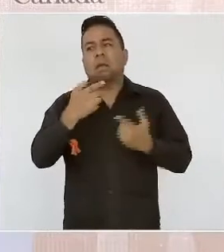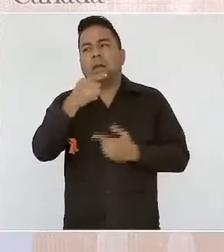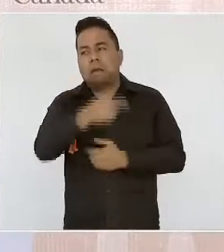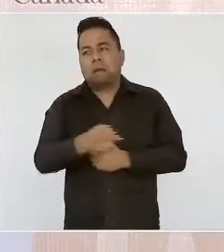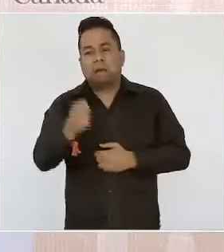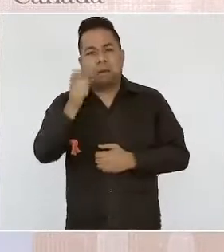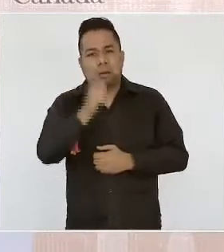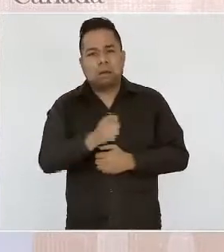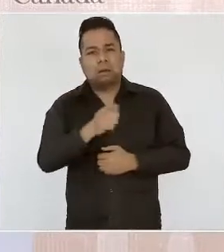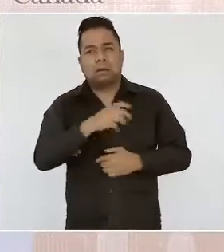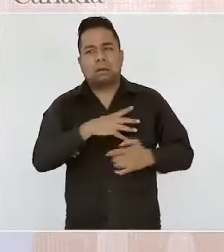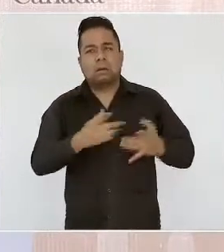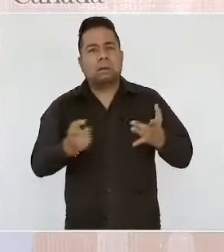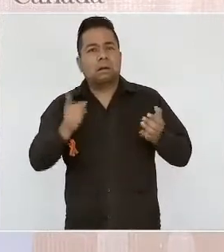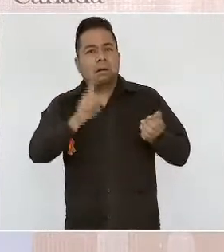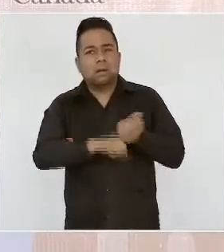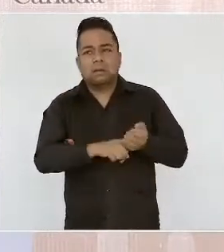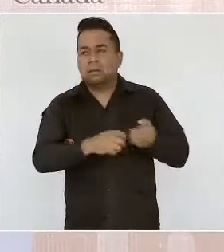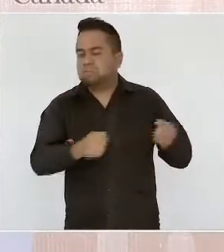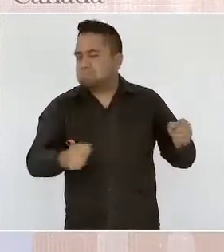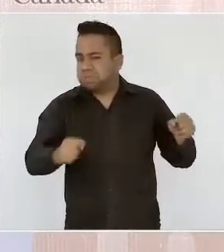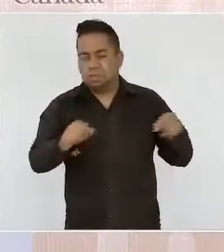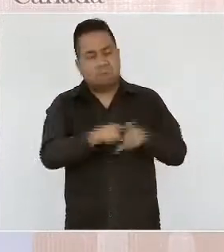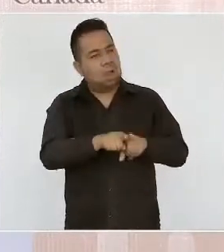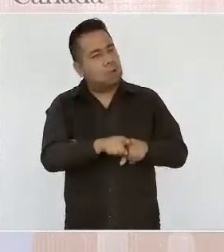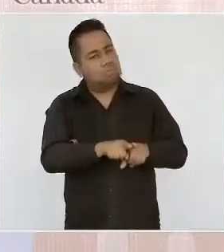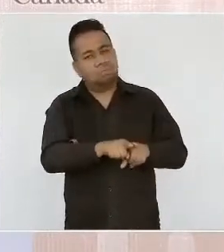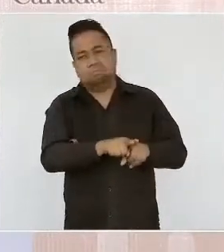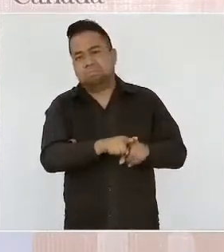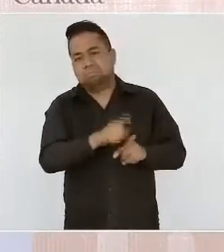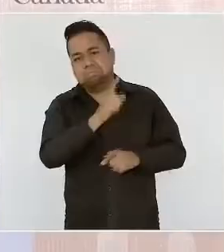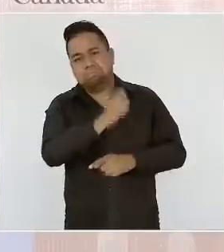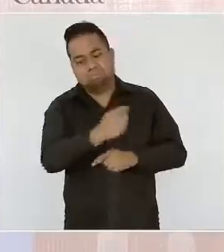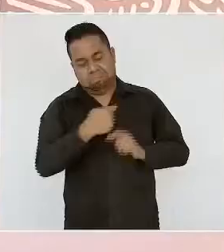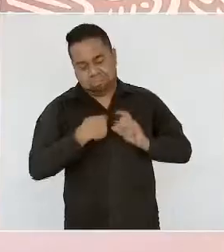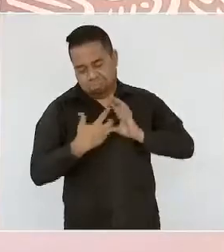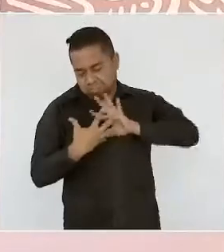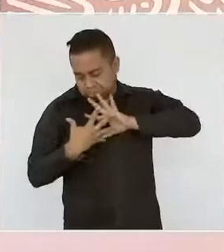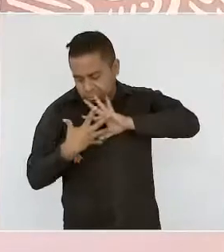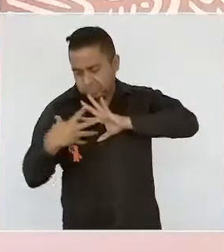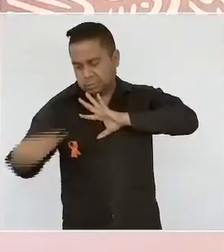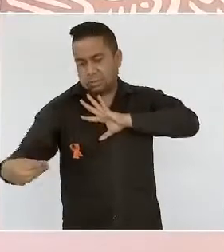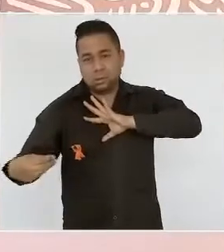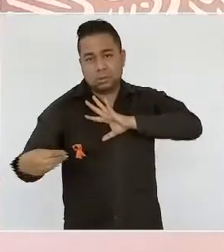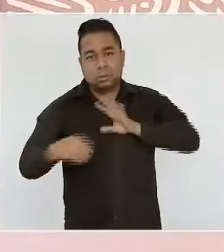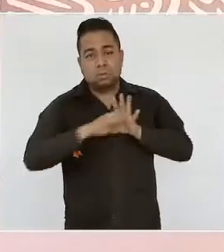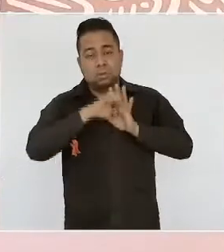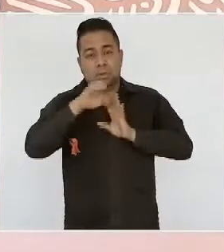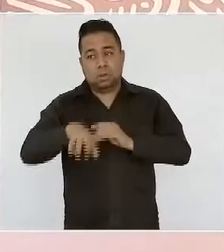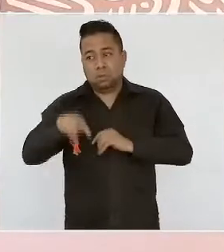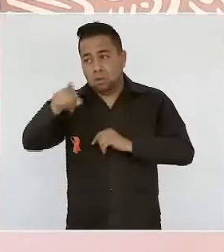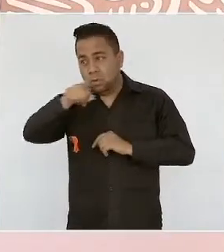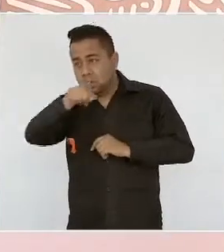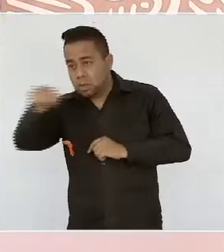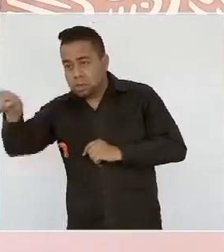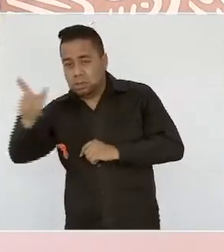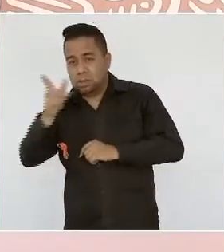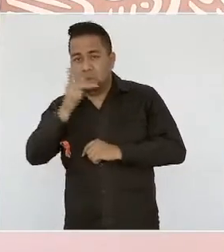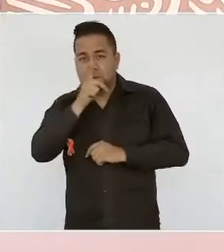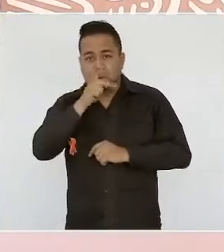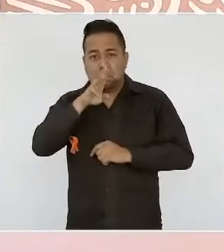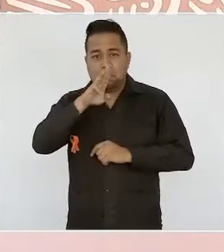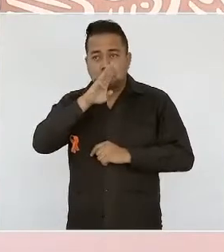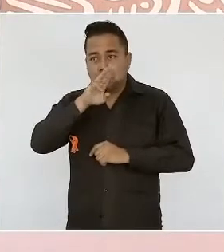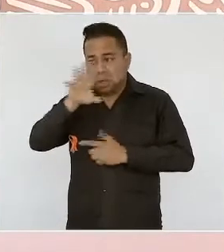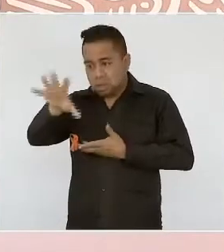somos de la misma manera objeto de imitación. Es decir, los padres son objeto